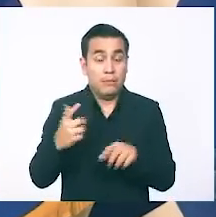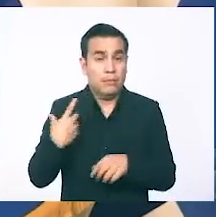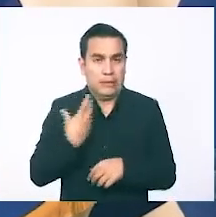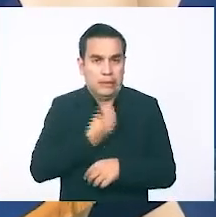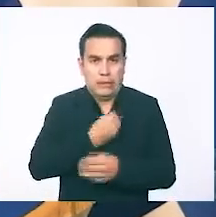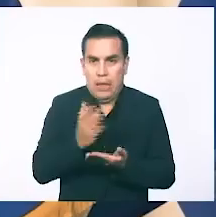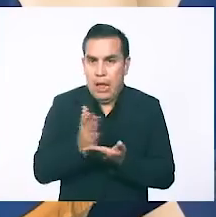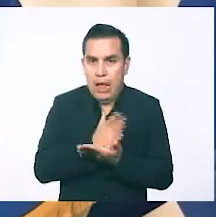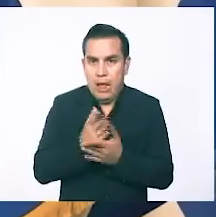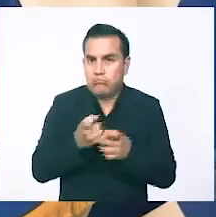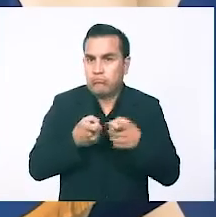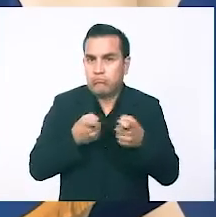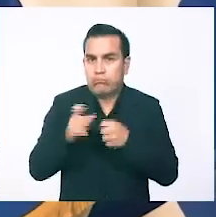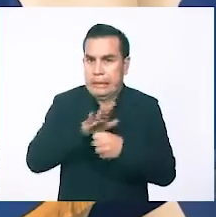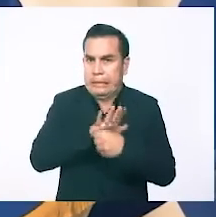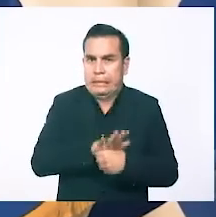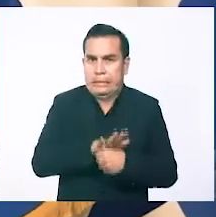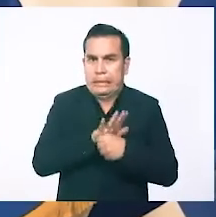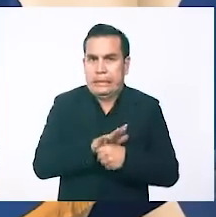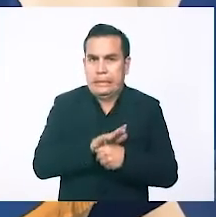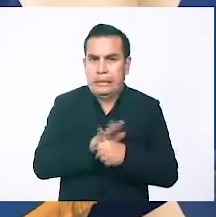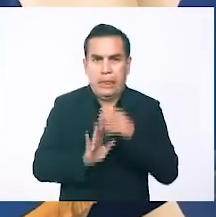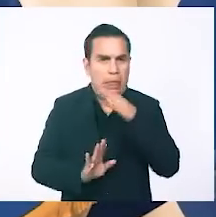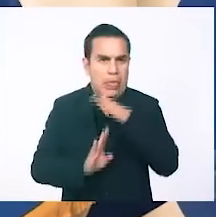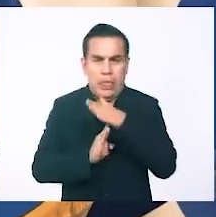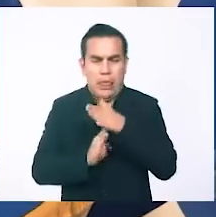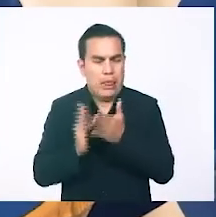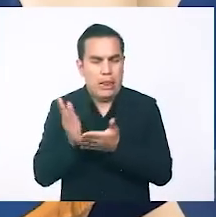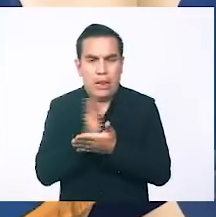hubo represión ni bloqueos.